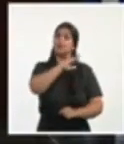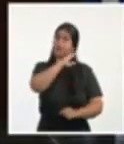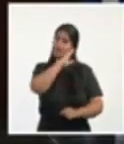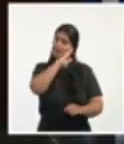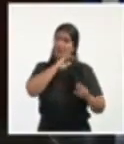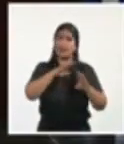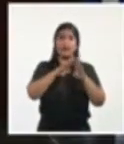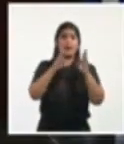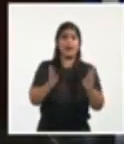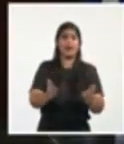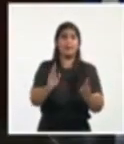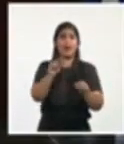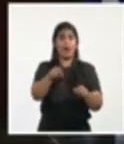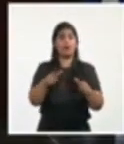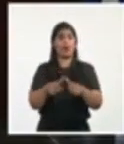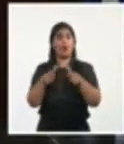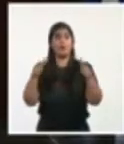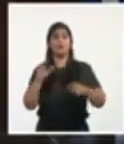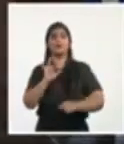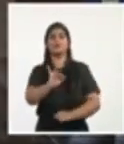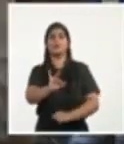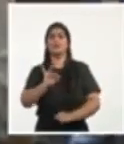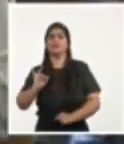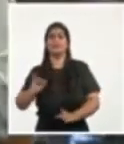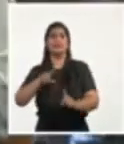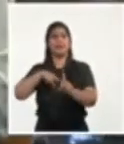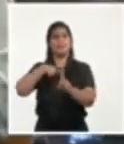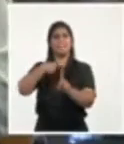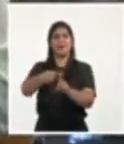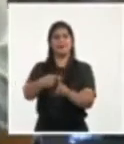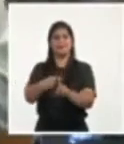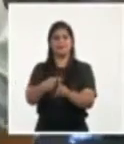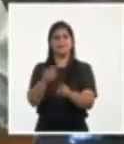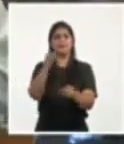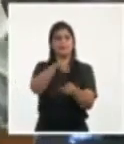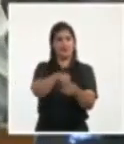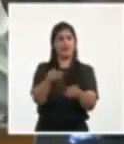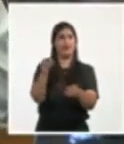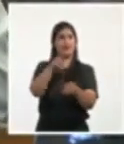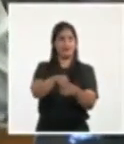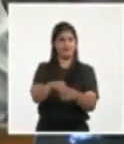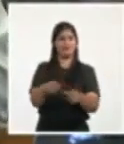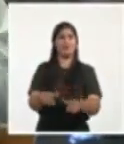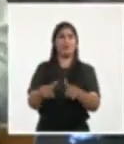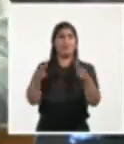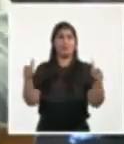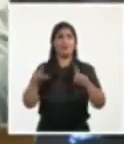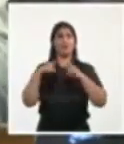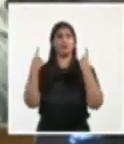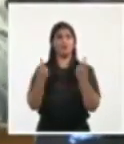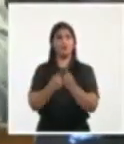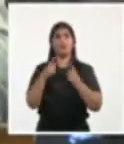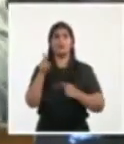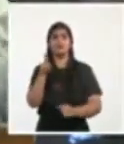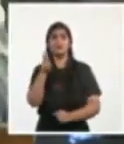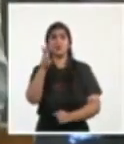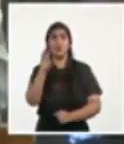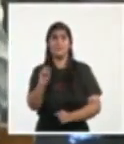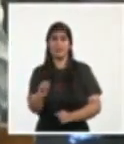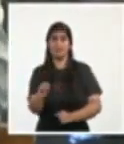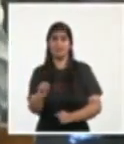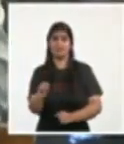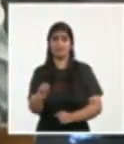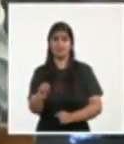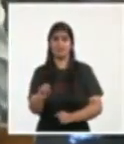77 camas. Este proceso de despliegue nos va a permitir alcanzar 120 camas para la atención a los pacientes graves